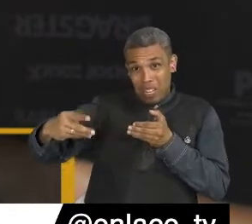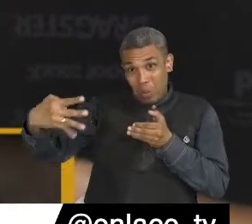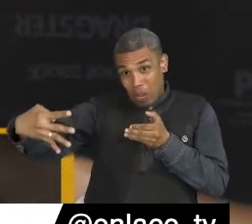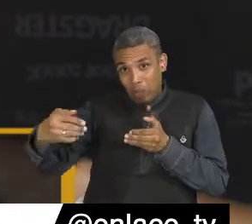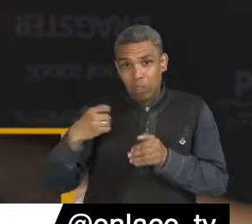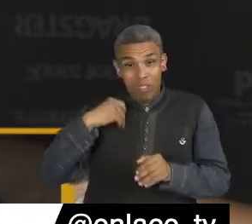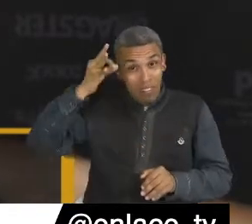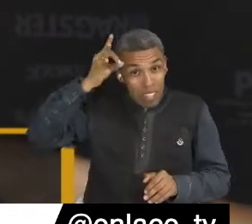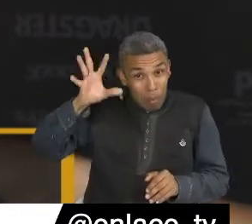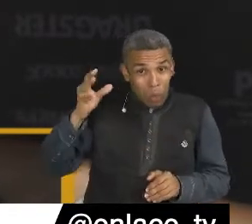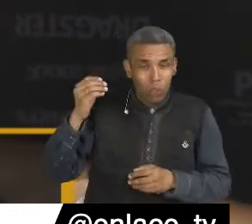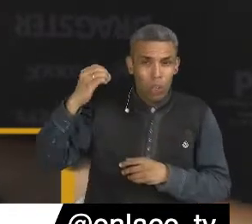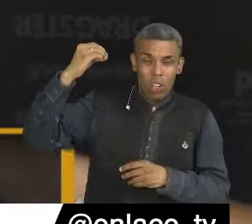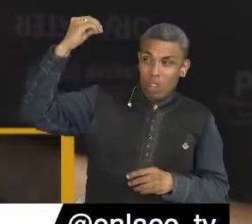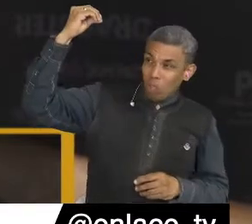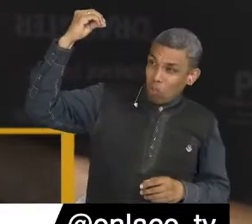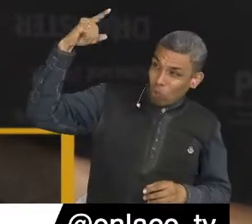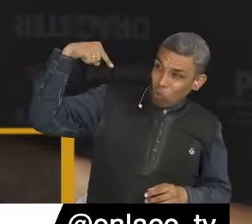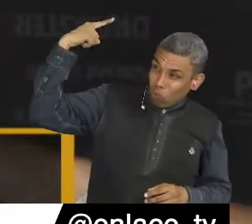sol y